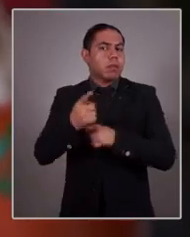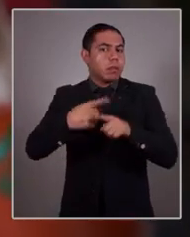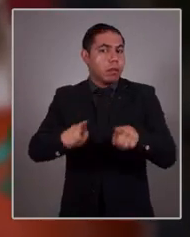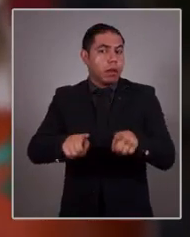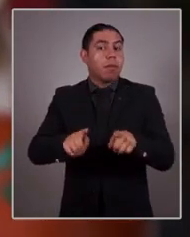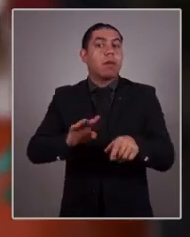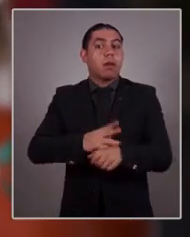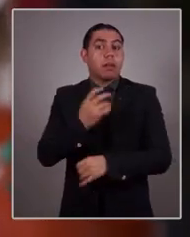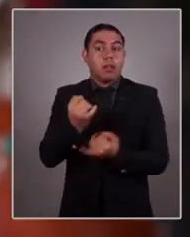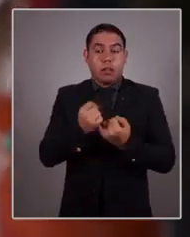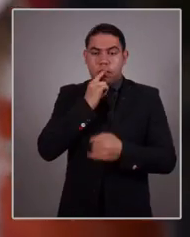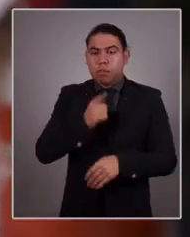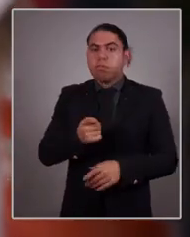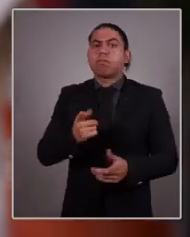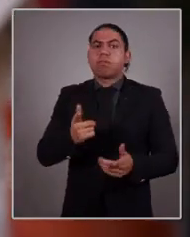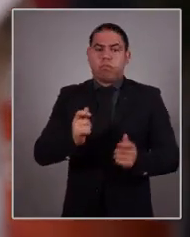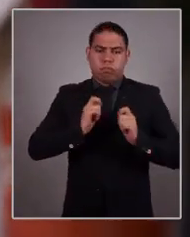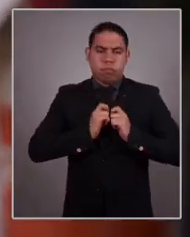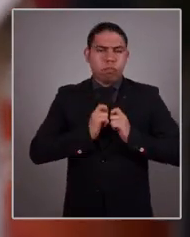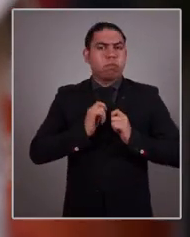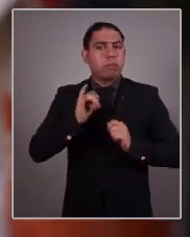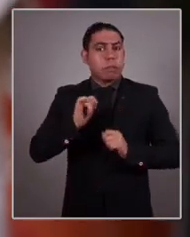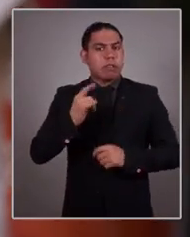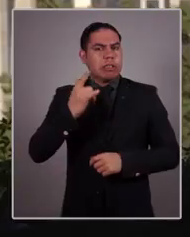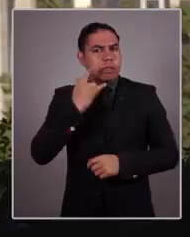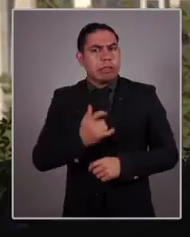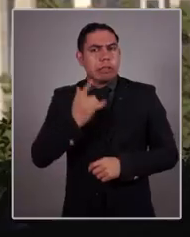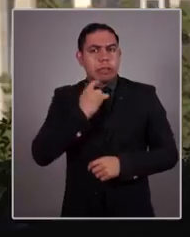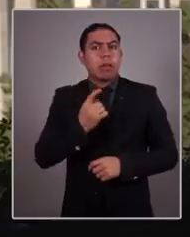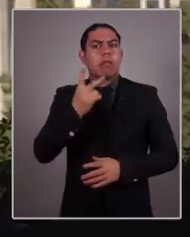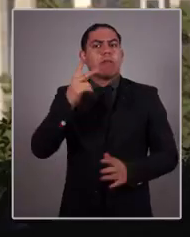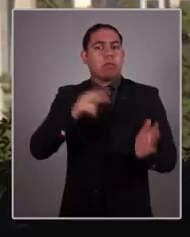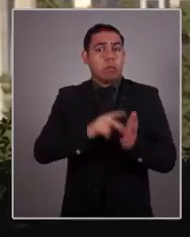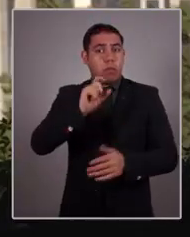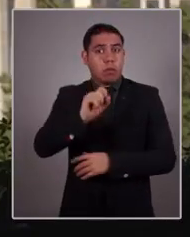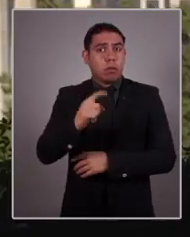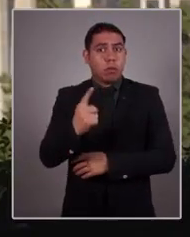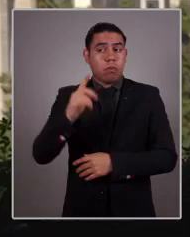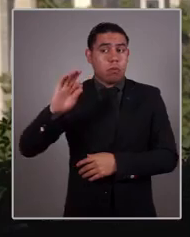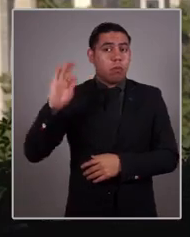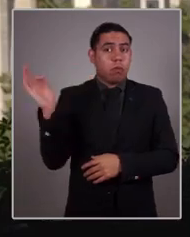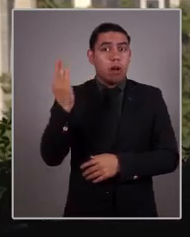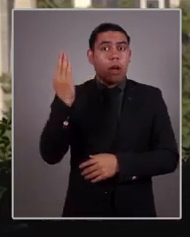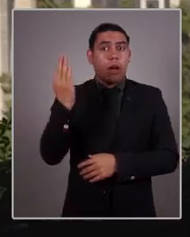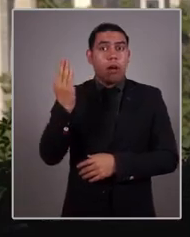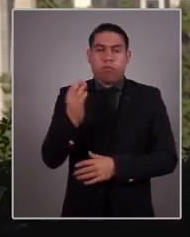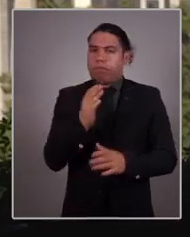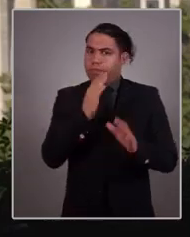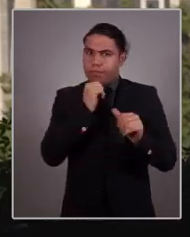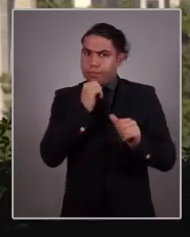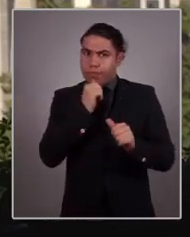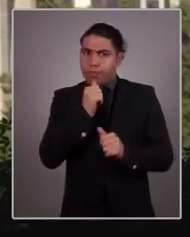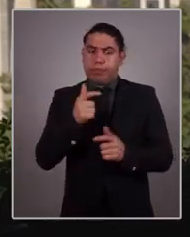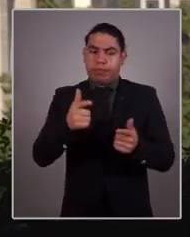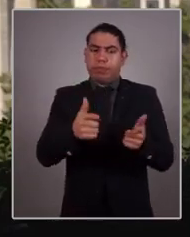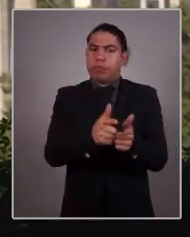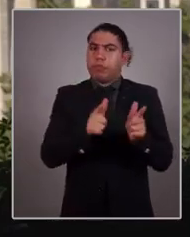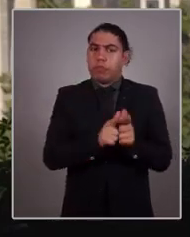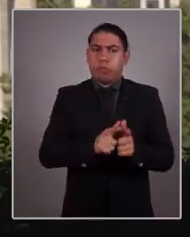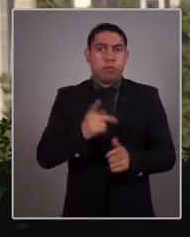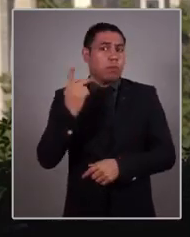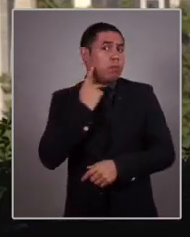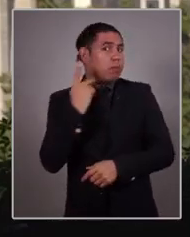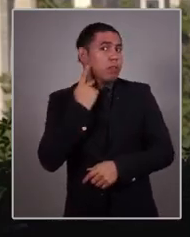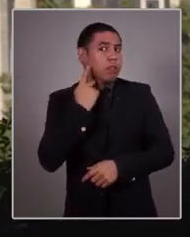precisamente porque asumimos ese enorme reto, es que de cara a la elección del 2021, en el plano federal, no podemos realizar alianzas con ningún